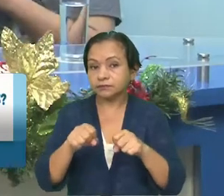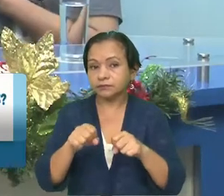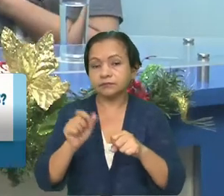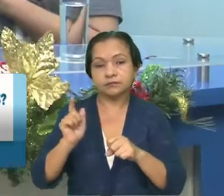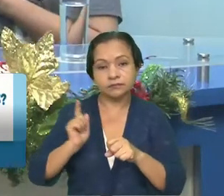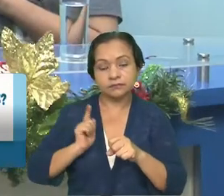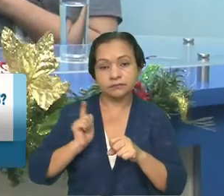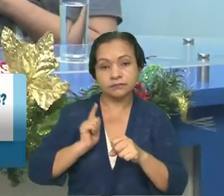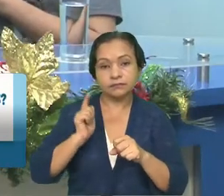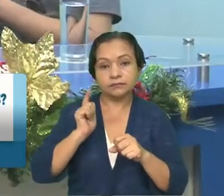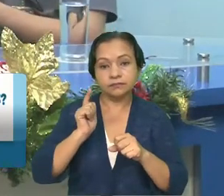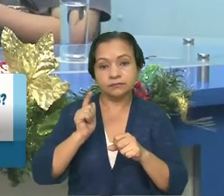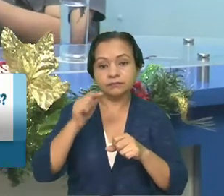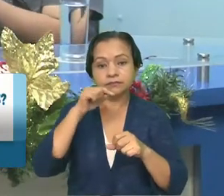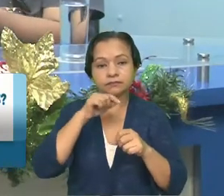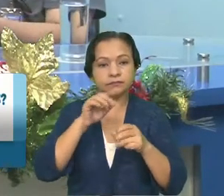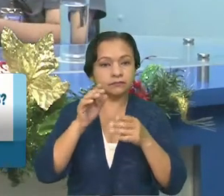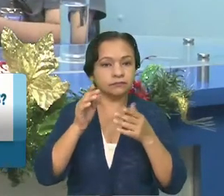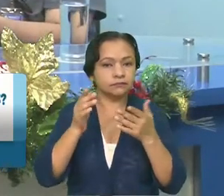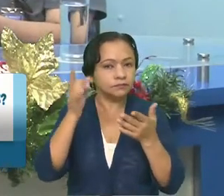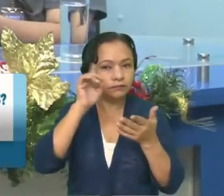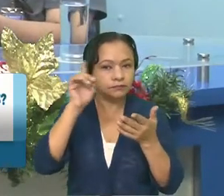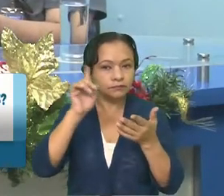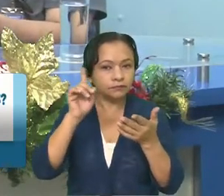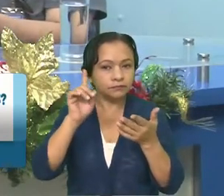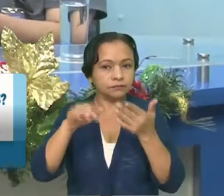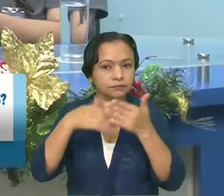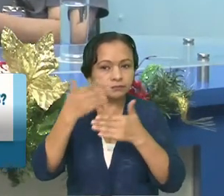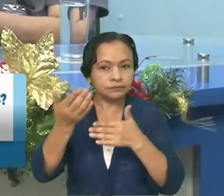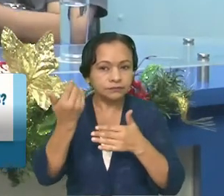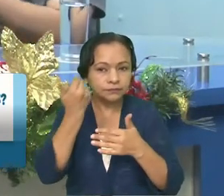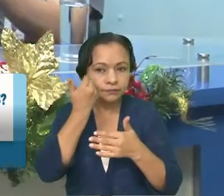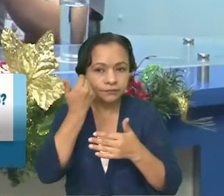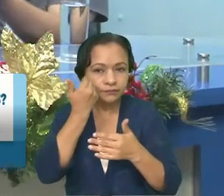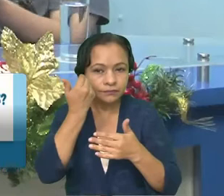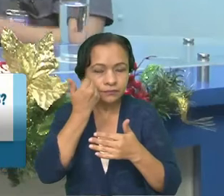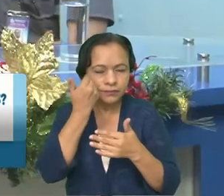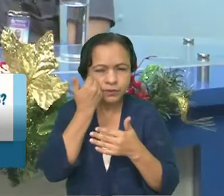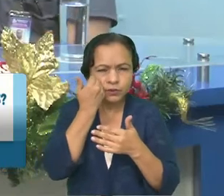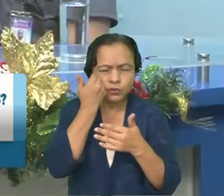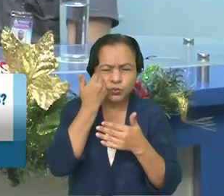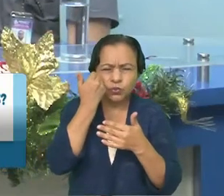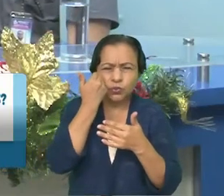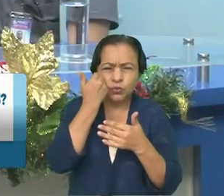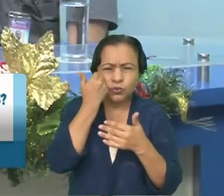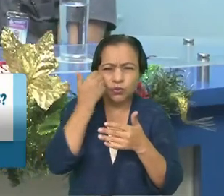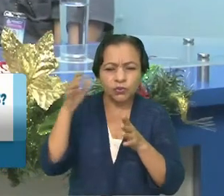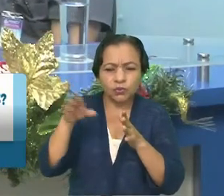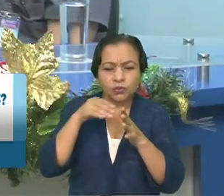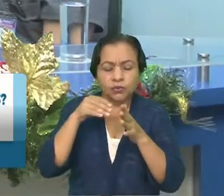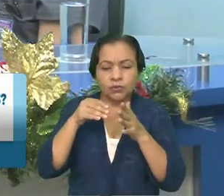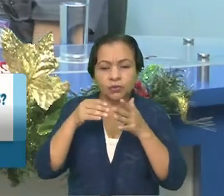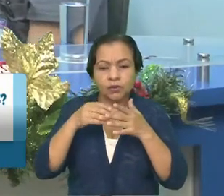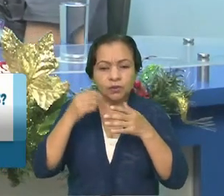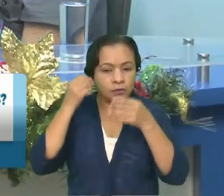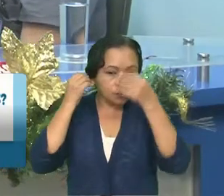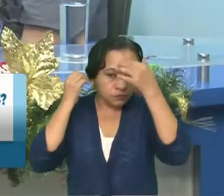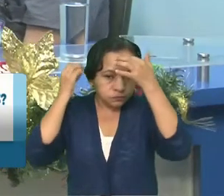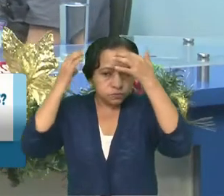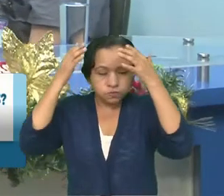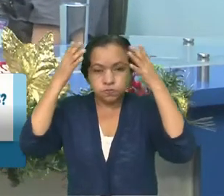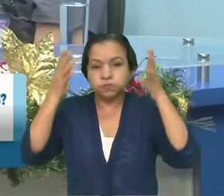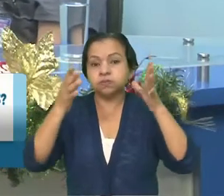ya tenía cierta predisposición, pero después de un proceso infeccioso empieza el proceso de inflamación y de